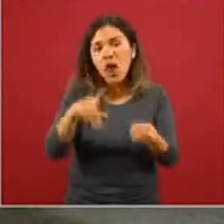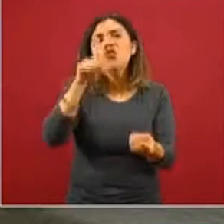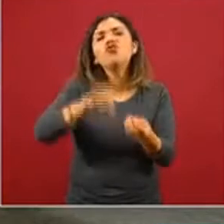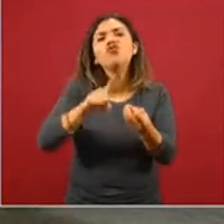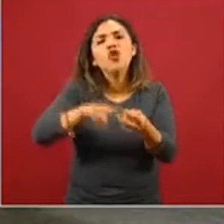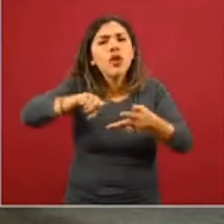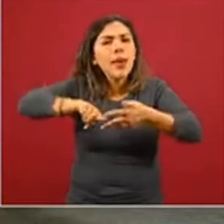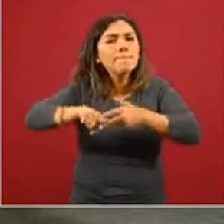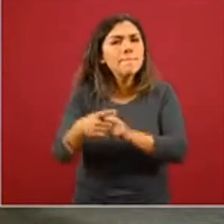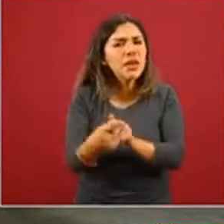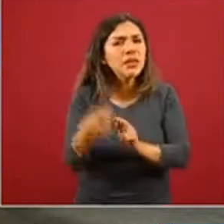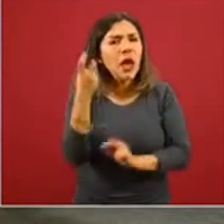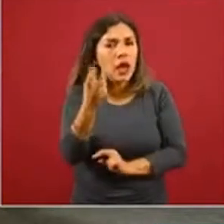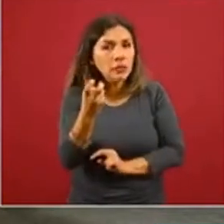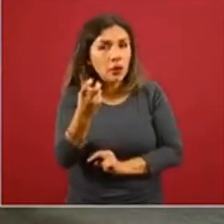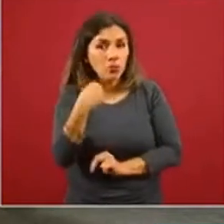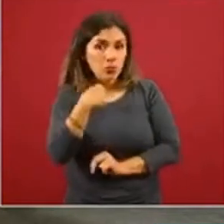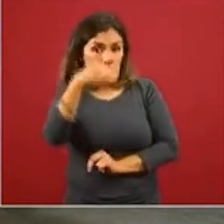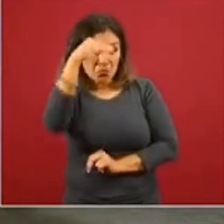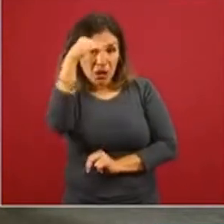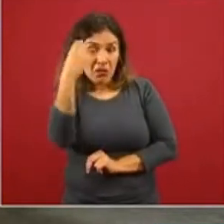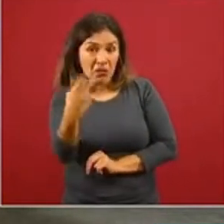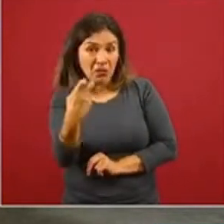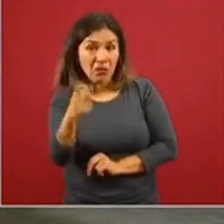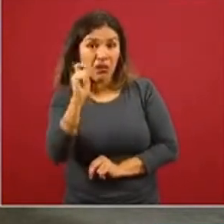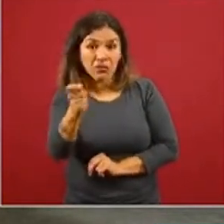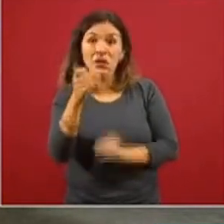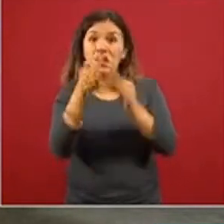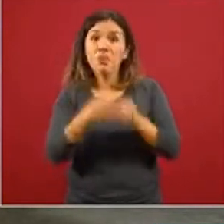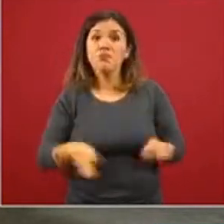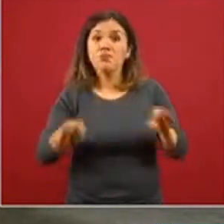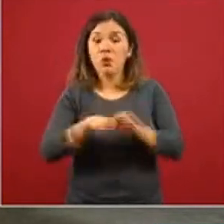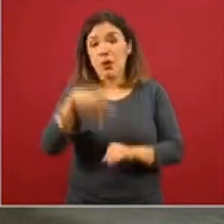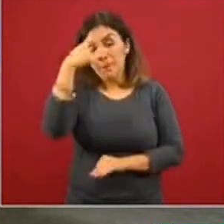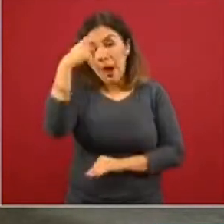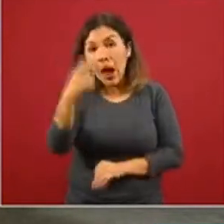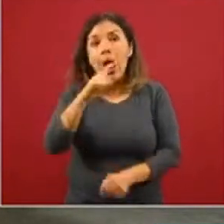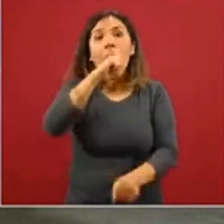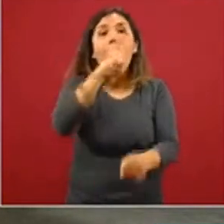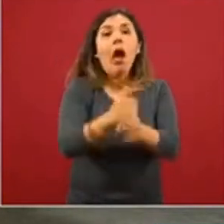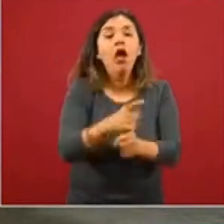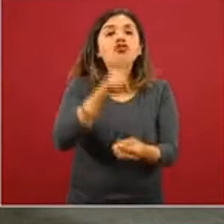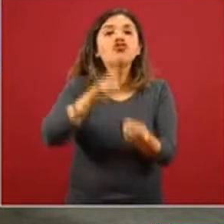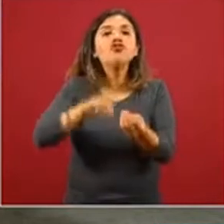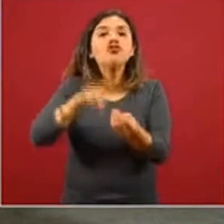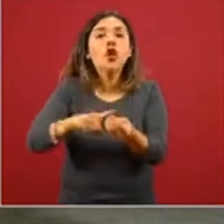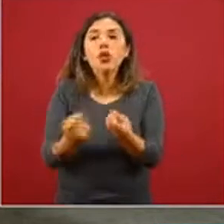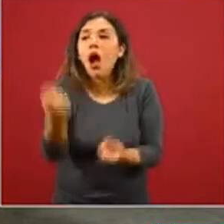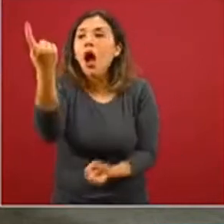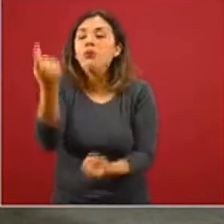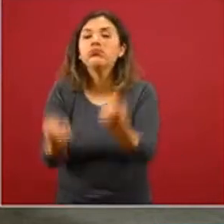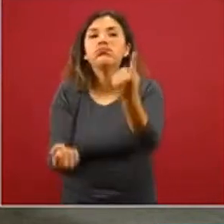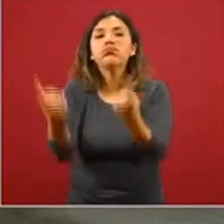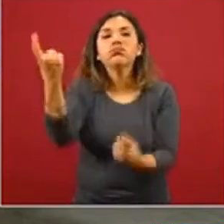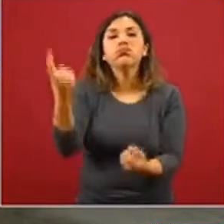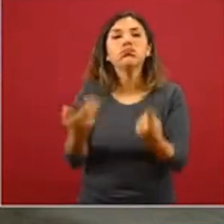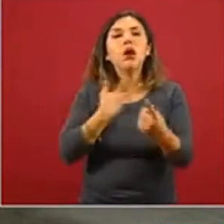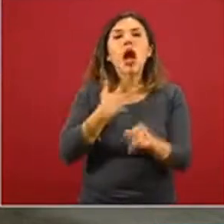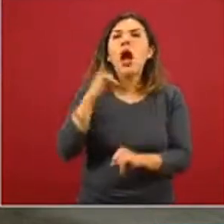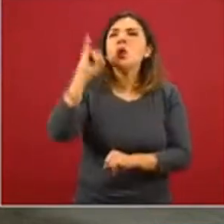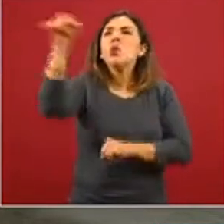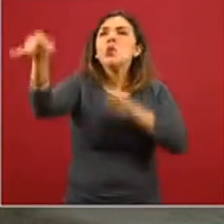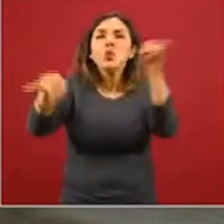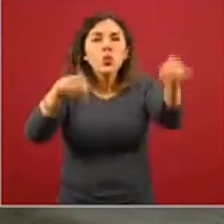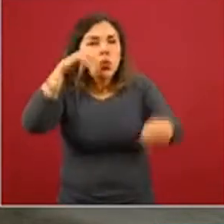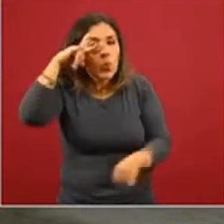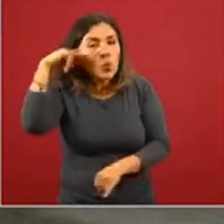va a iniciar? Me parece que esto va a ser muy importante para poder encontrar a estos casos, aislarlos